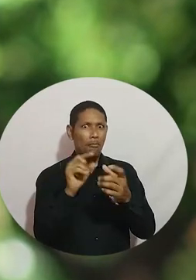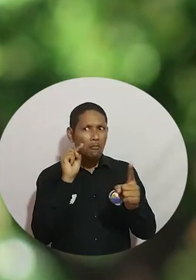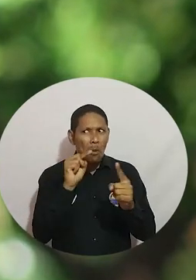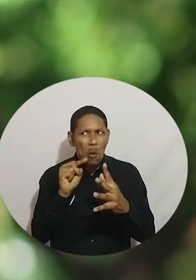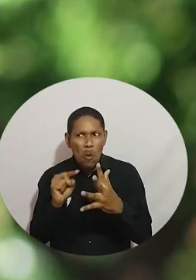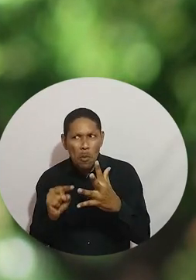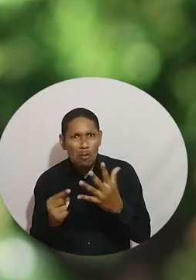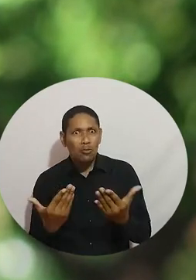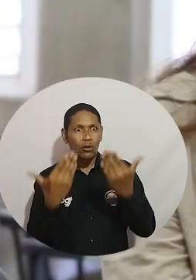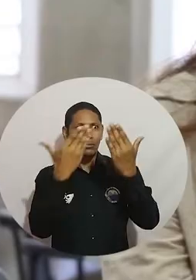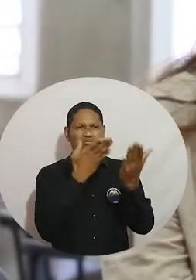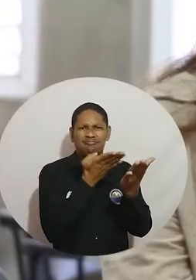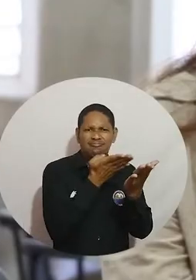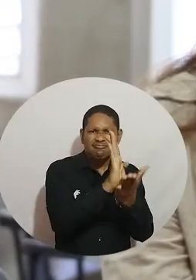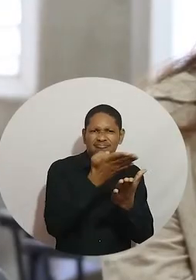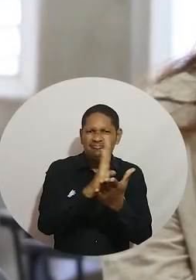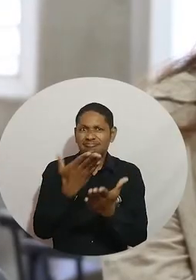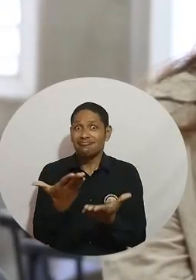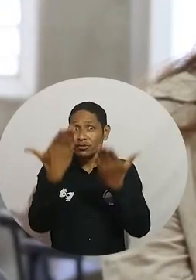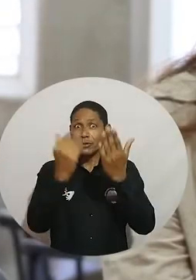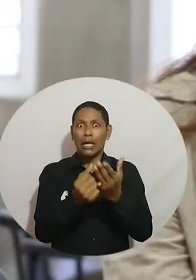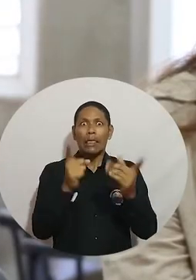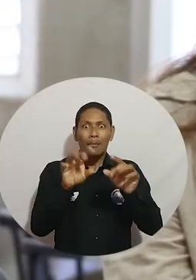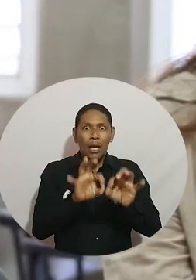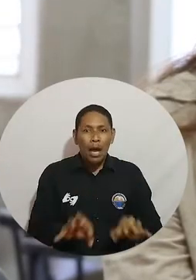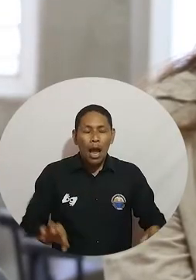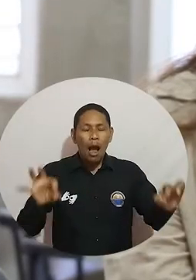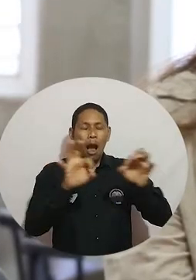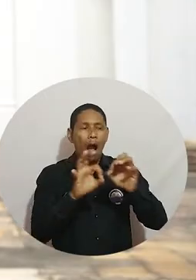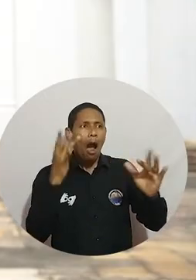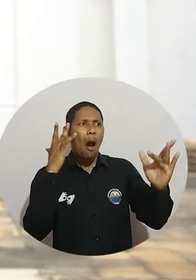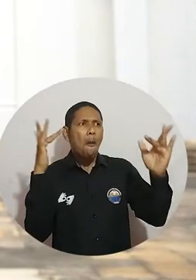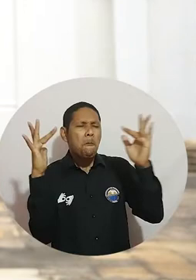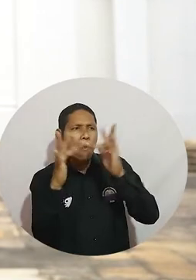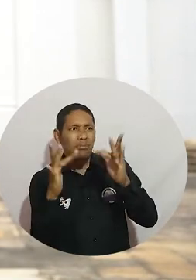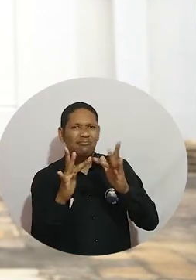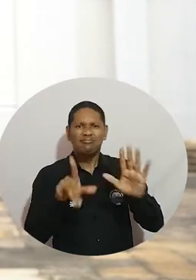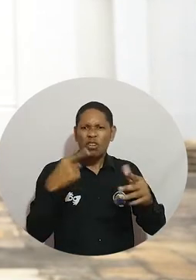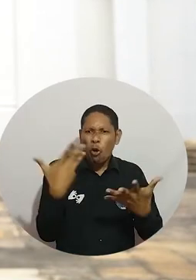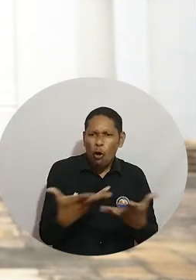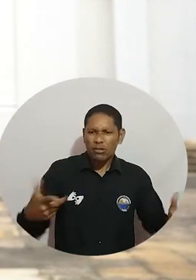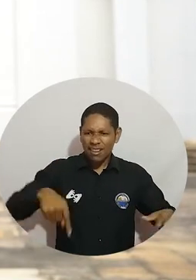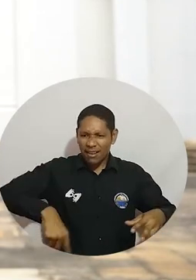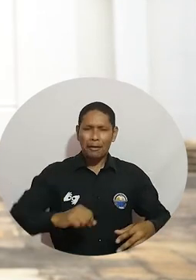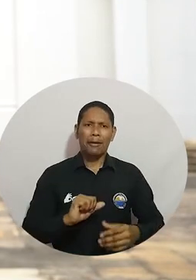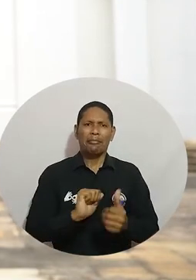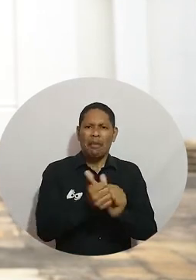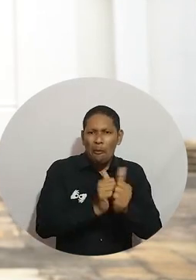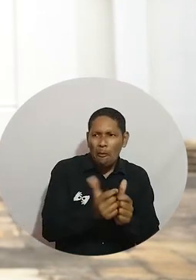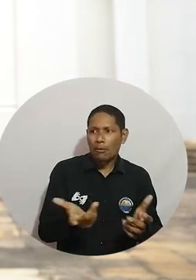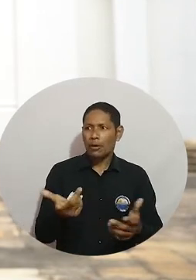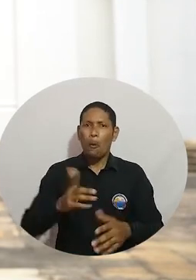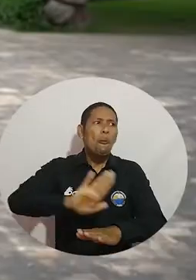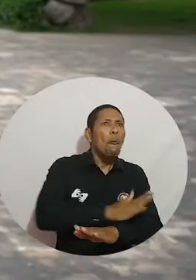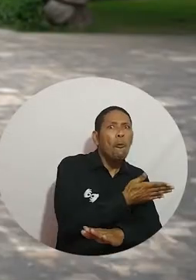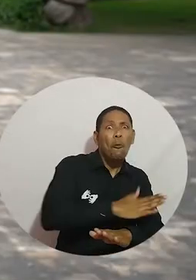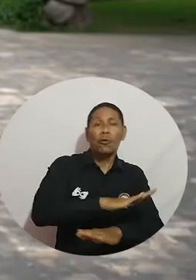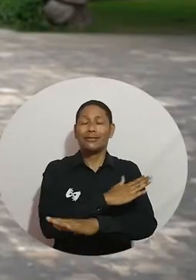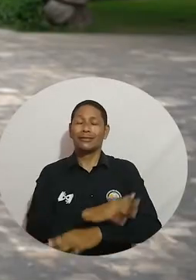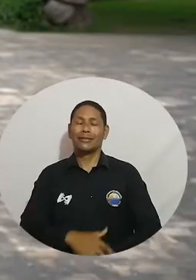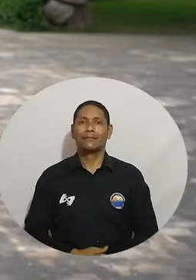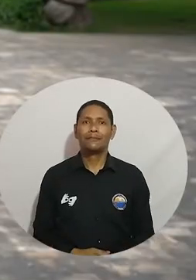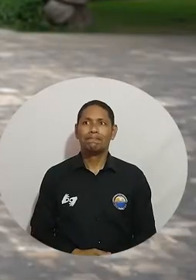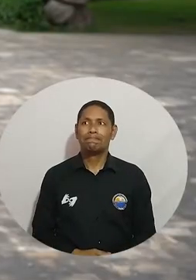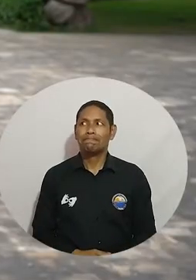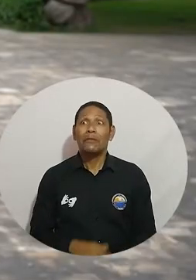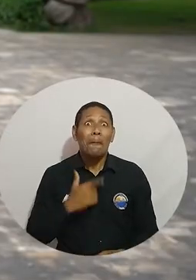muchas ofertas de los programas, pero también muchas ofertas de deportes, de música. Me ha